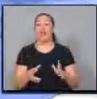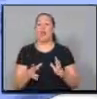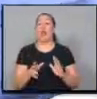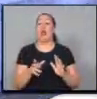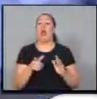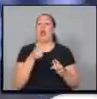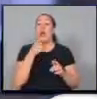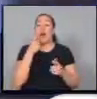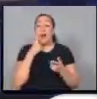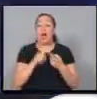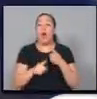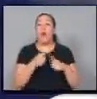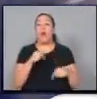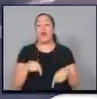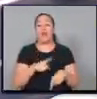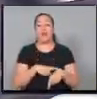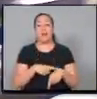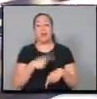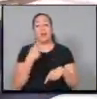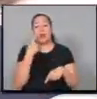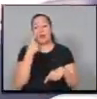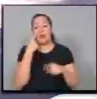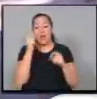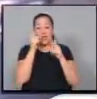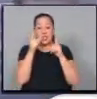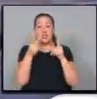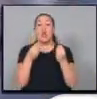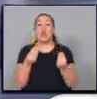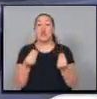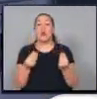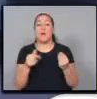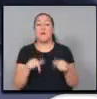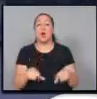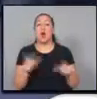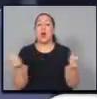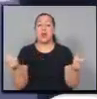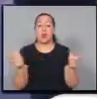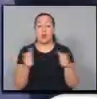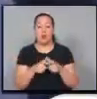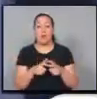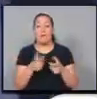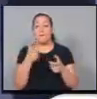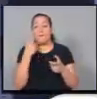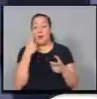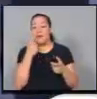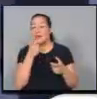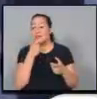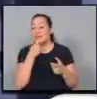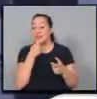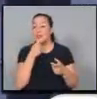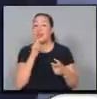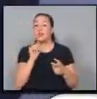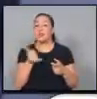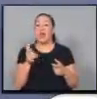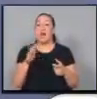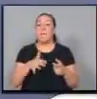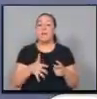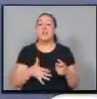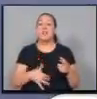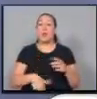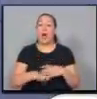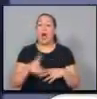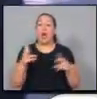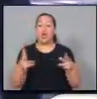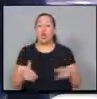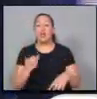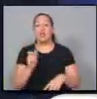estos momentos, así que hay que estar muy atentos a ver qué resulta justamente de esta reunión para ver si finalmente esta amenaza de corte se concreta